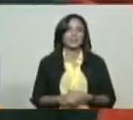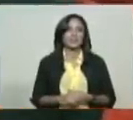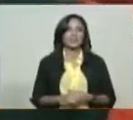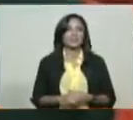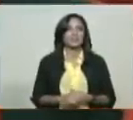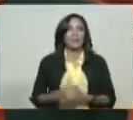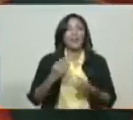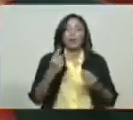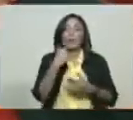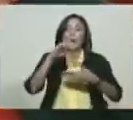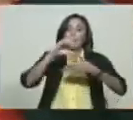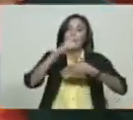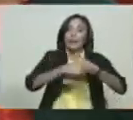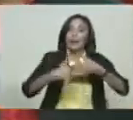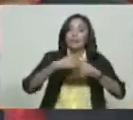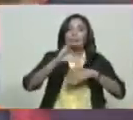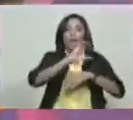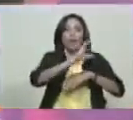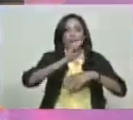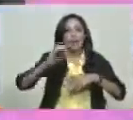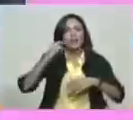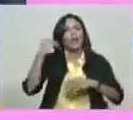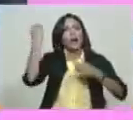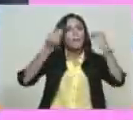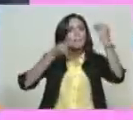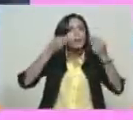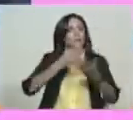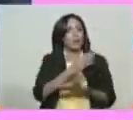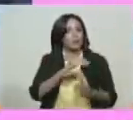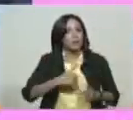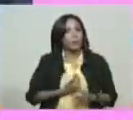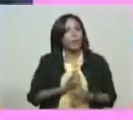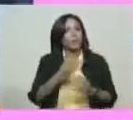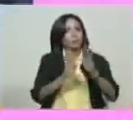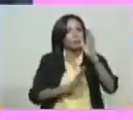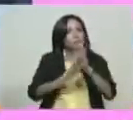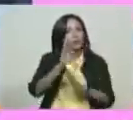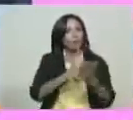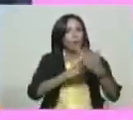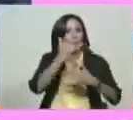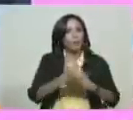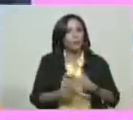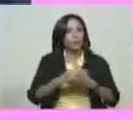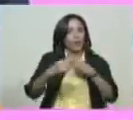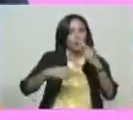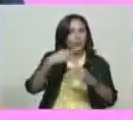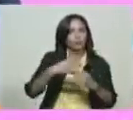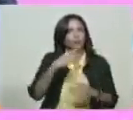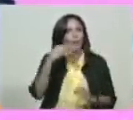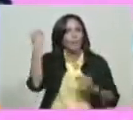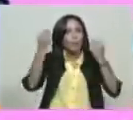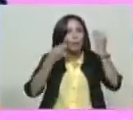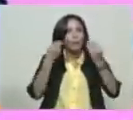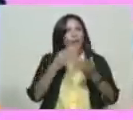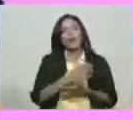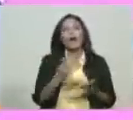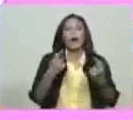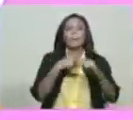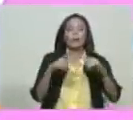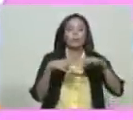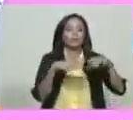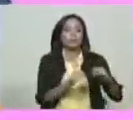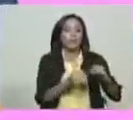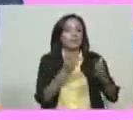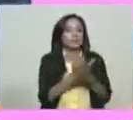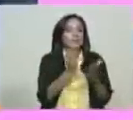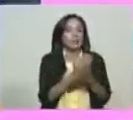En América Latina y el Caribe, ¿alguien puede pensar que se puede desarrollar un proyecto revolucionario sin la conspiración del imperialismo?